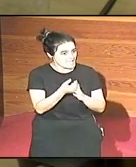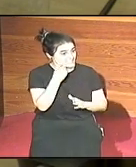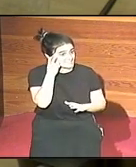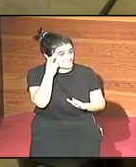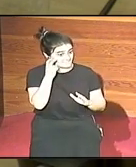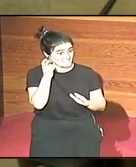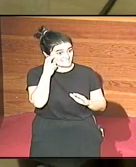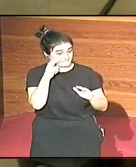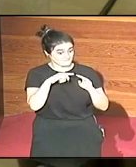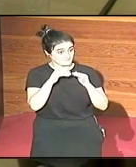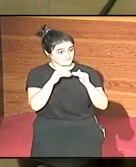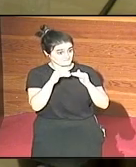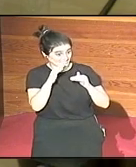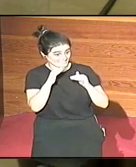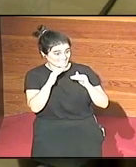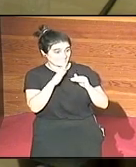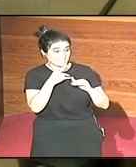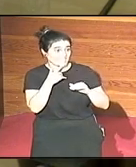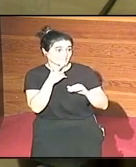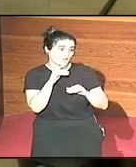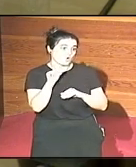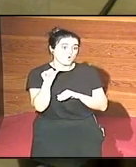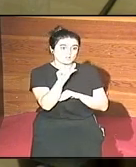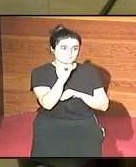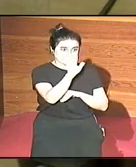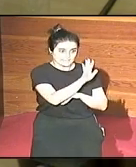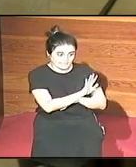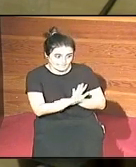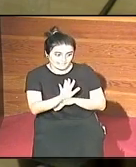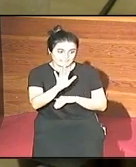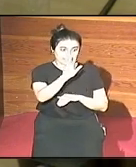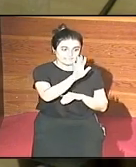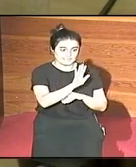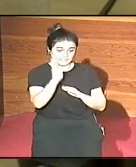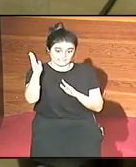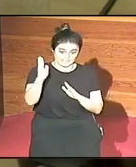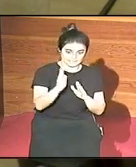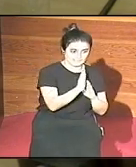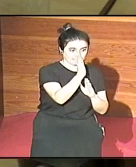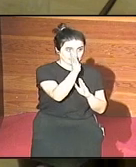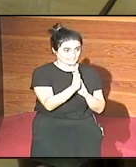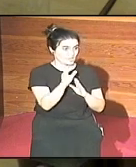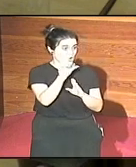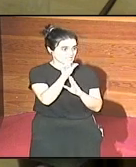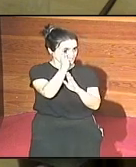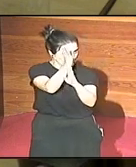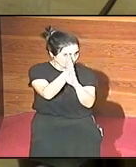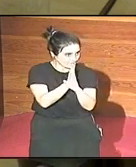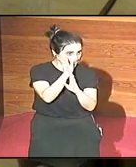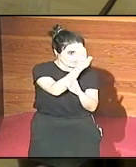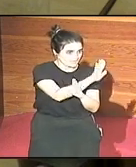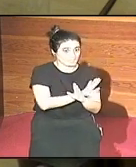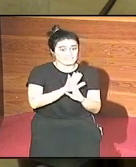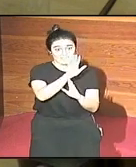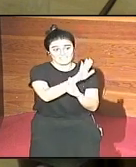a partir de Kiev, o sea, todo el oeste, ahí y cortado, o sea,